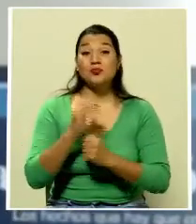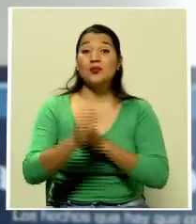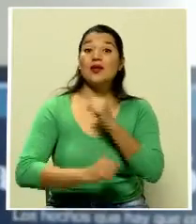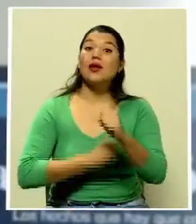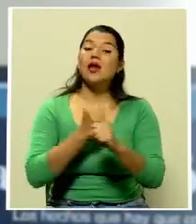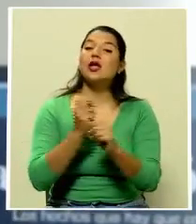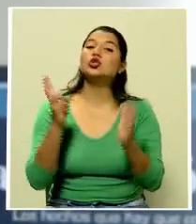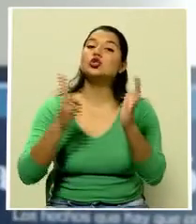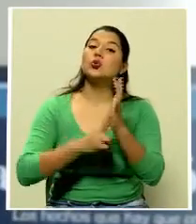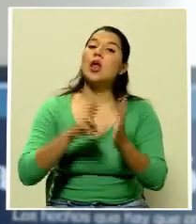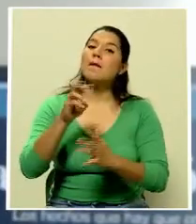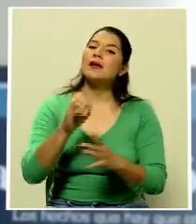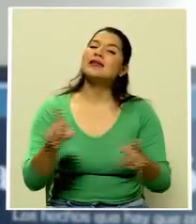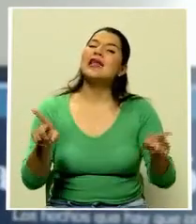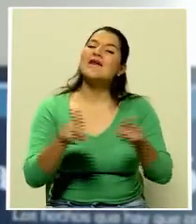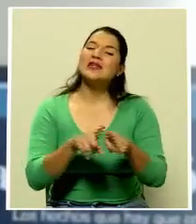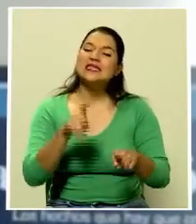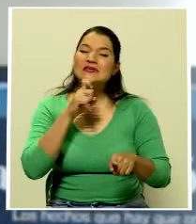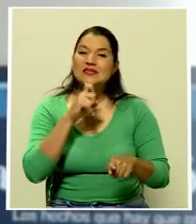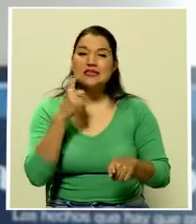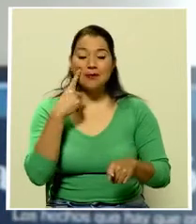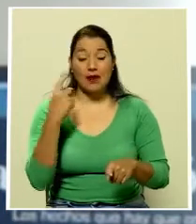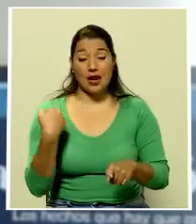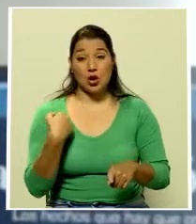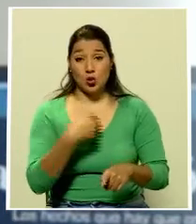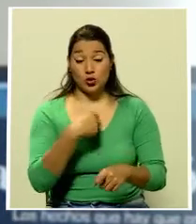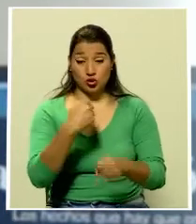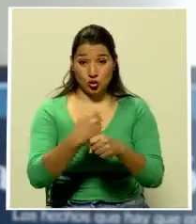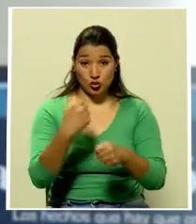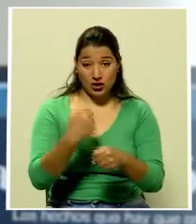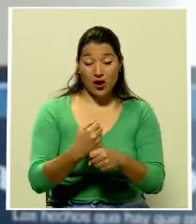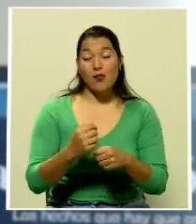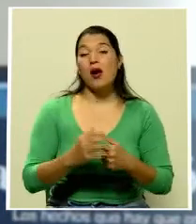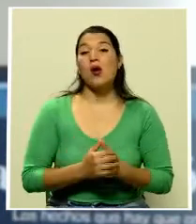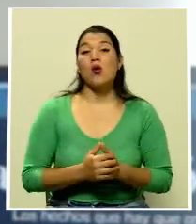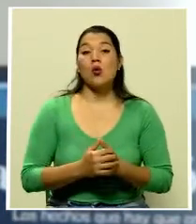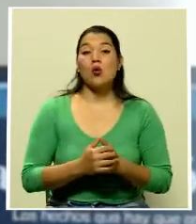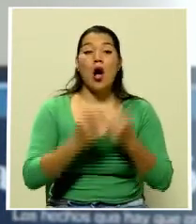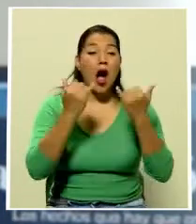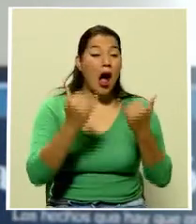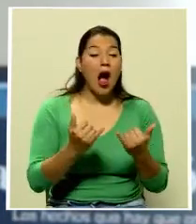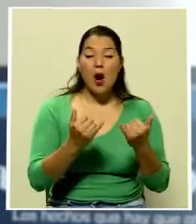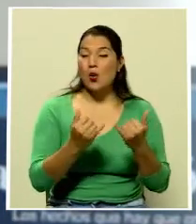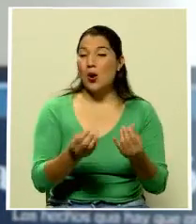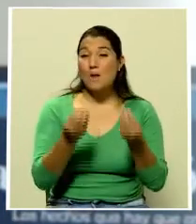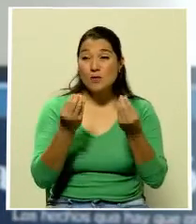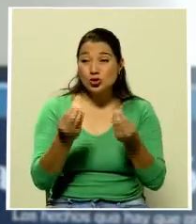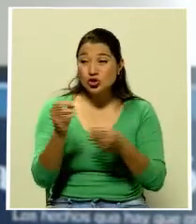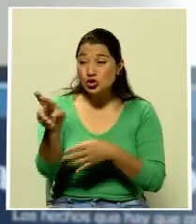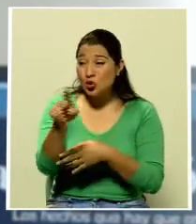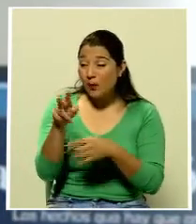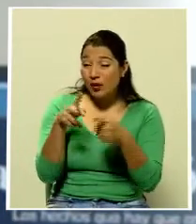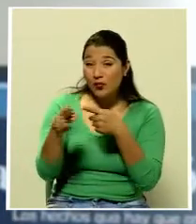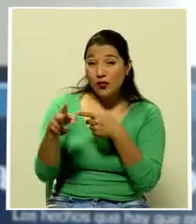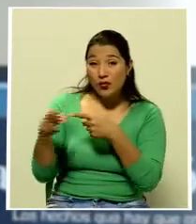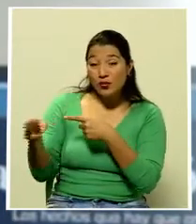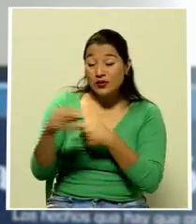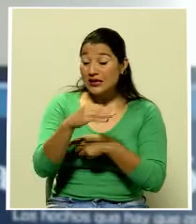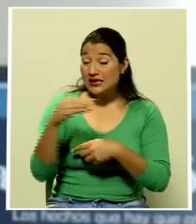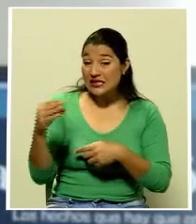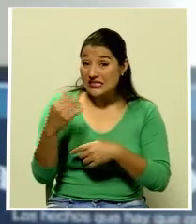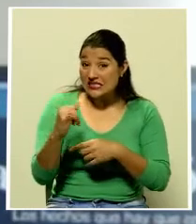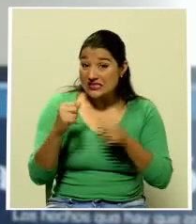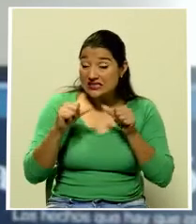sido nefasto para nuestra actividad. Redacciones disminuidas, decenas de colegas despedidos y aquellos que